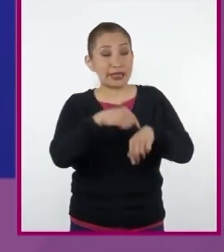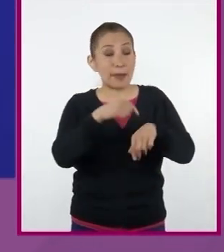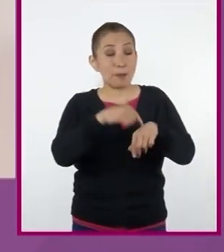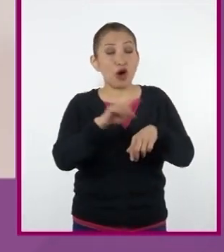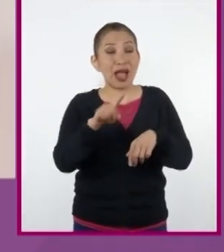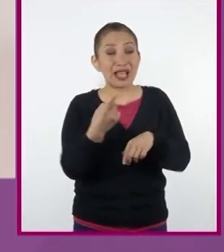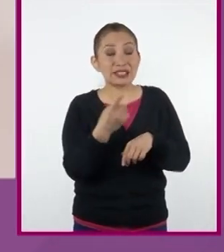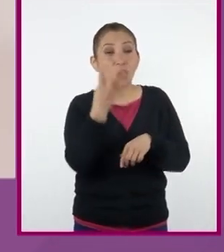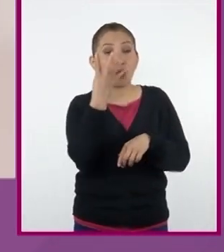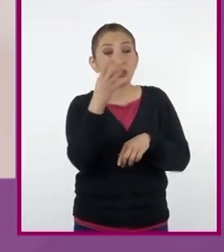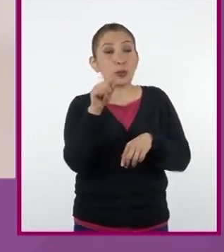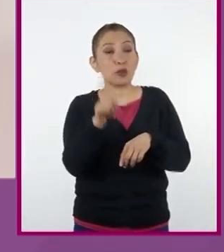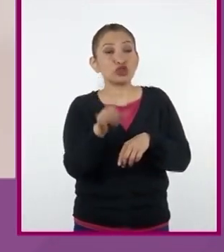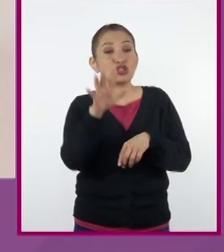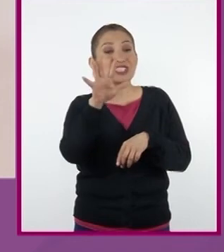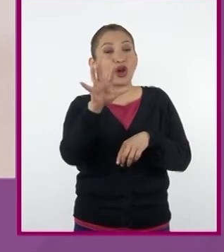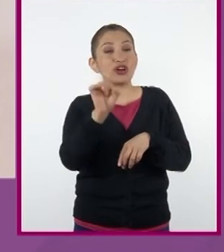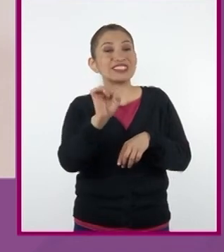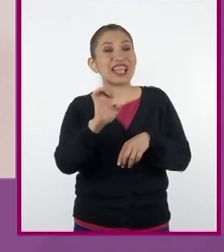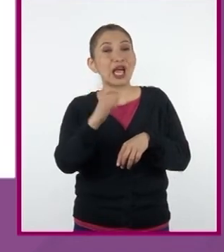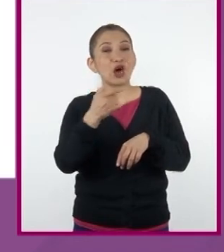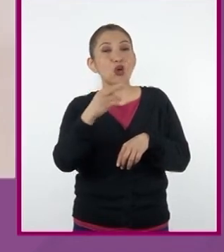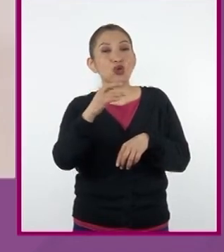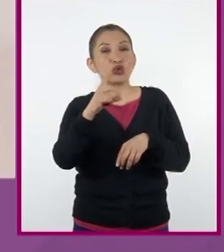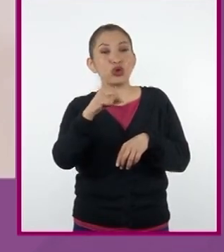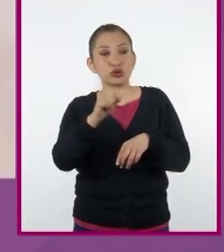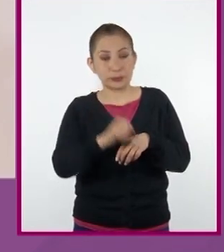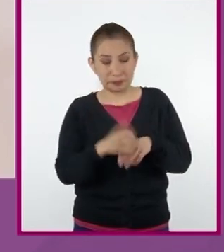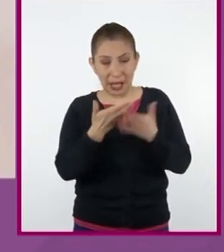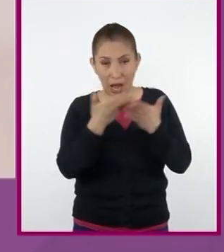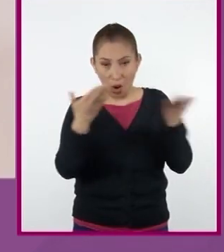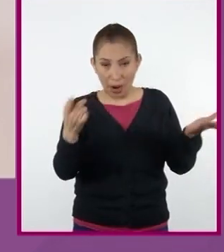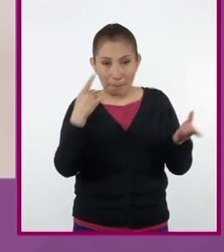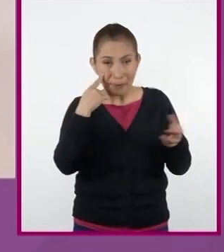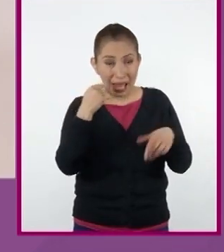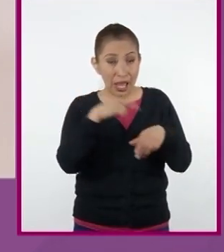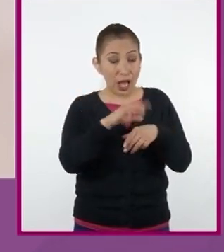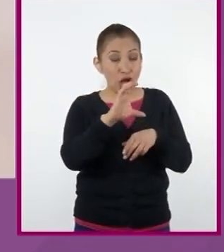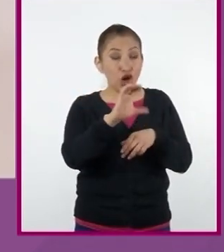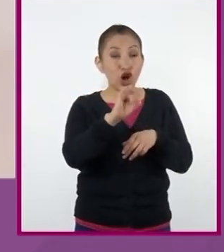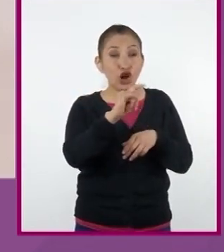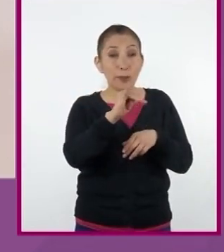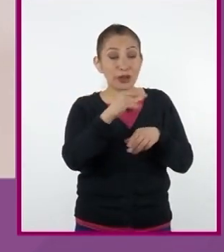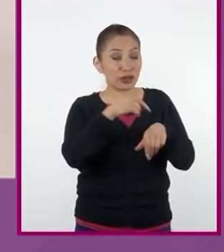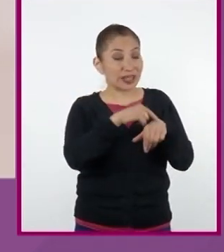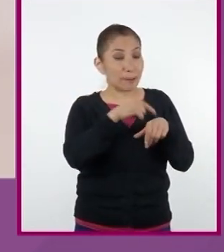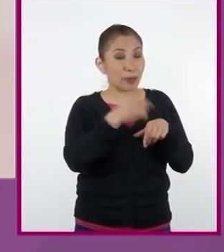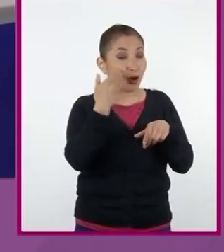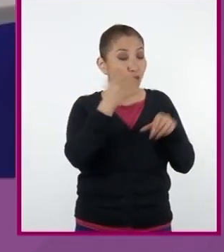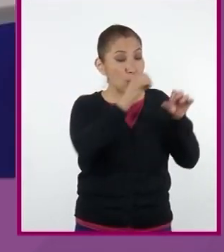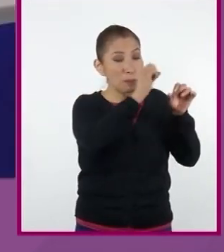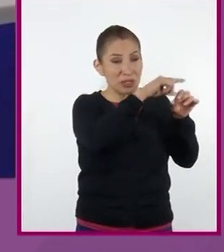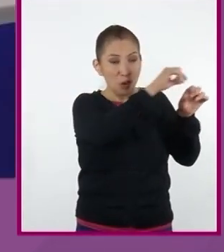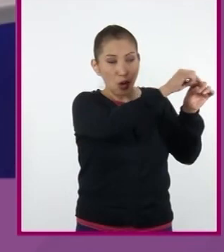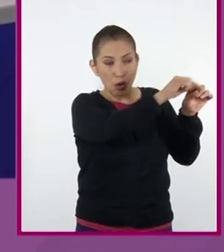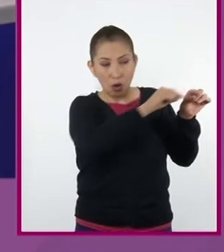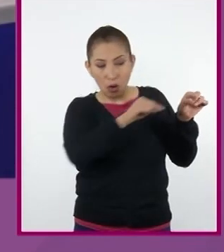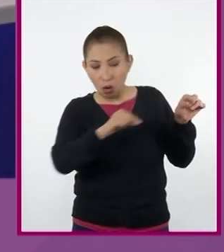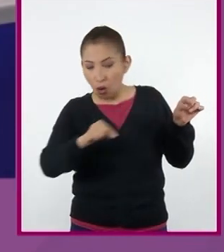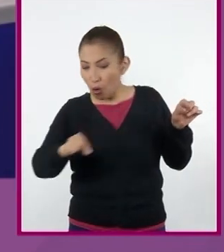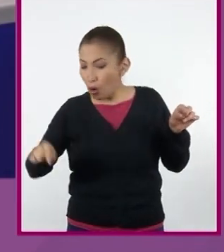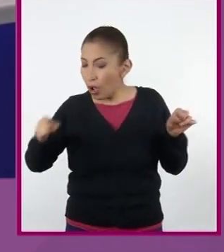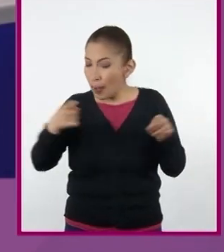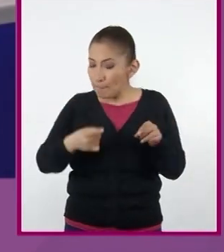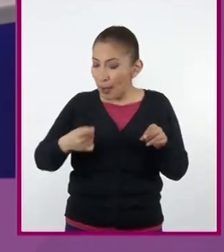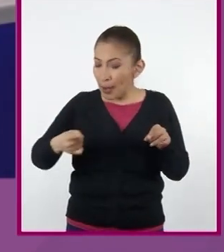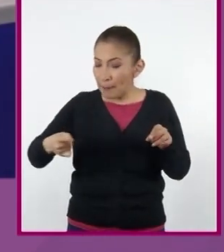de 4.5 segundos. Ahora, midamos con el cronómetro el tiempo que tarda el balín en recorrer el camino con